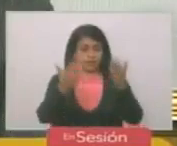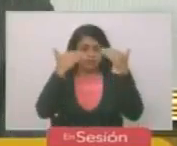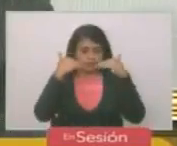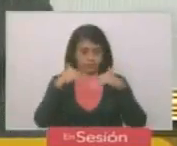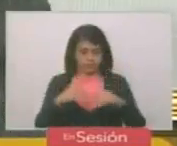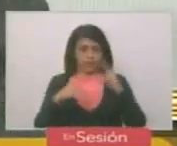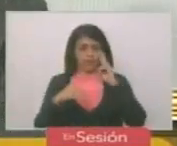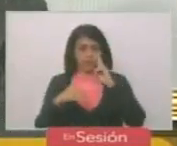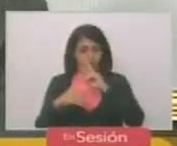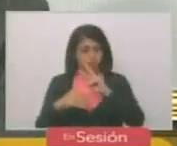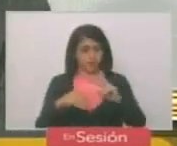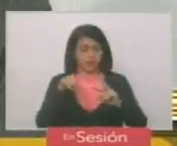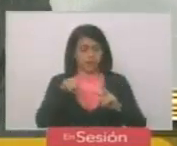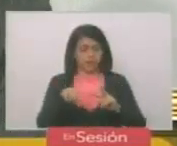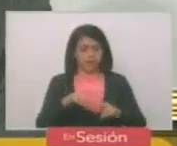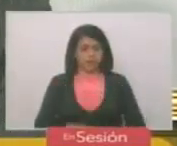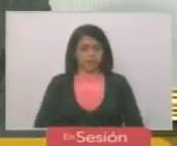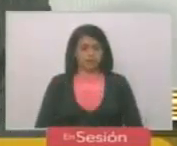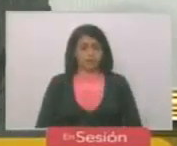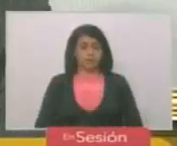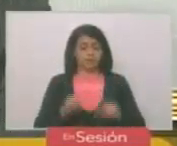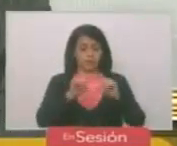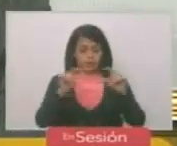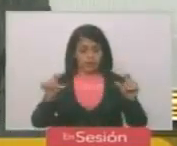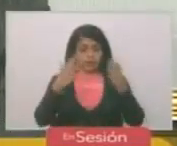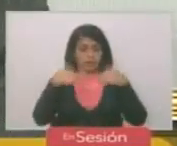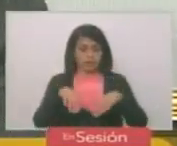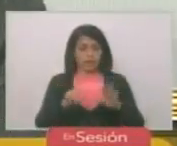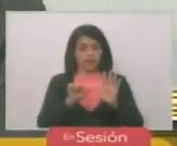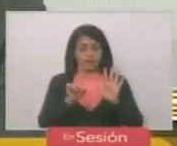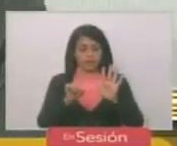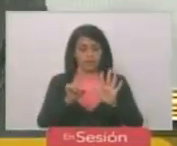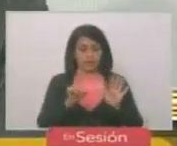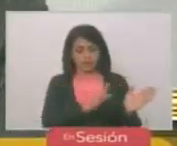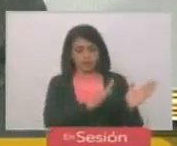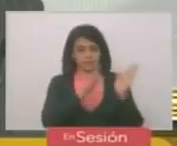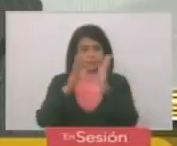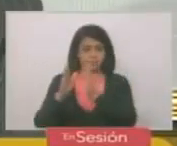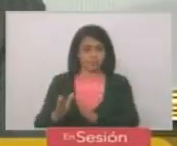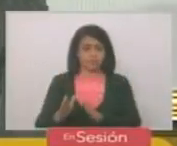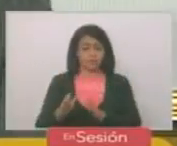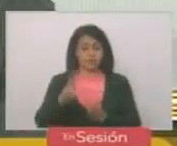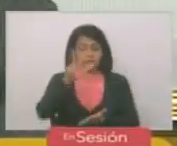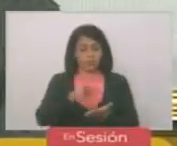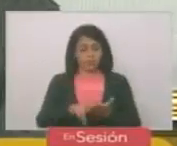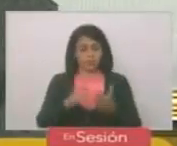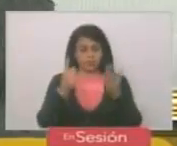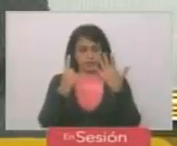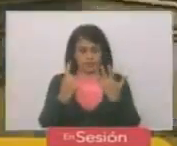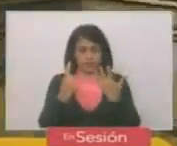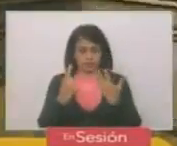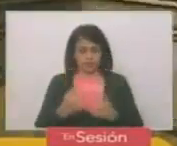lea el epígrafe siguiente del artículo 6 y se difiere la aprobación del artículo 6.